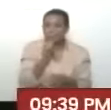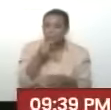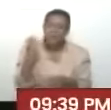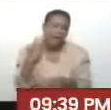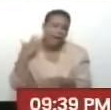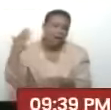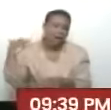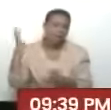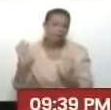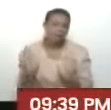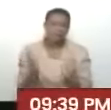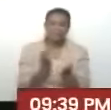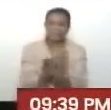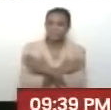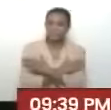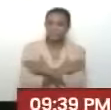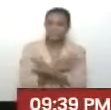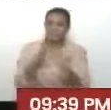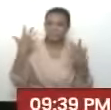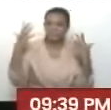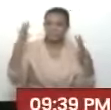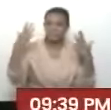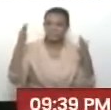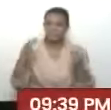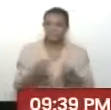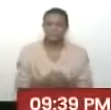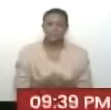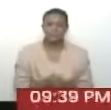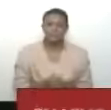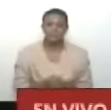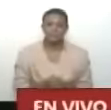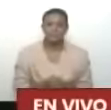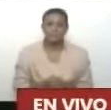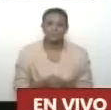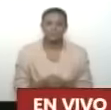darle un aplauso a esta gente, ¿vale? ¿Ah?